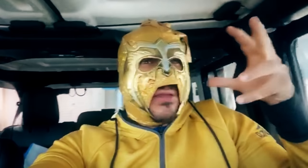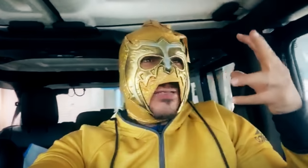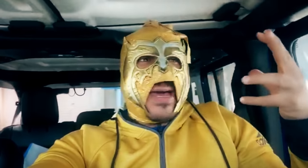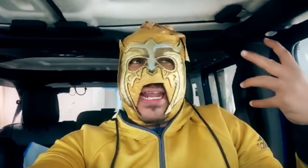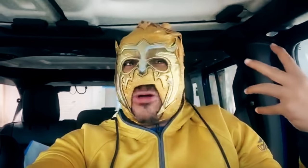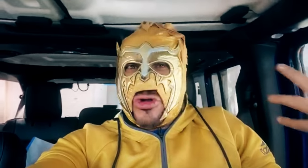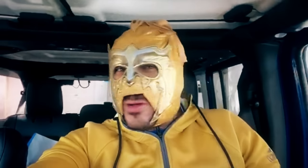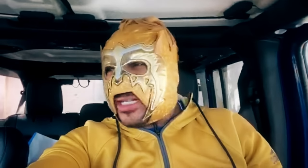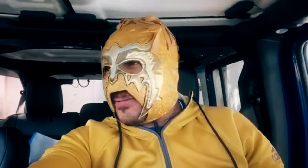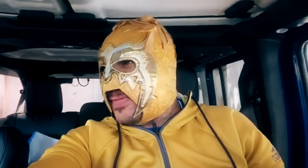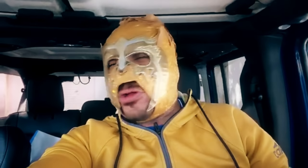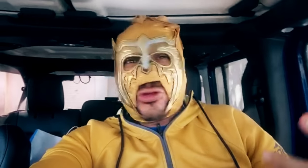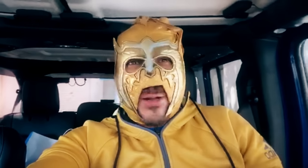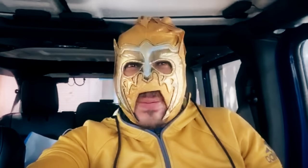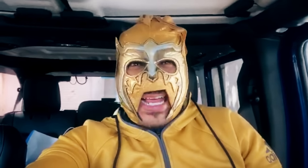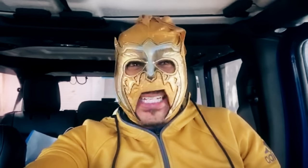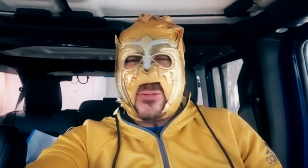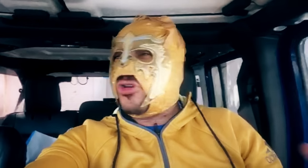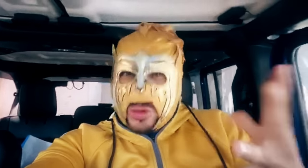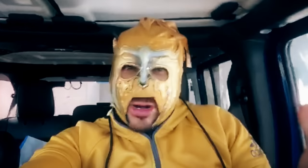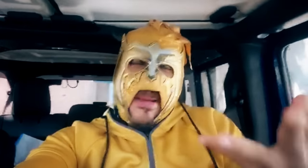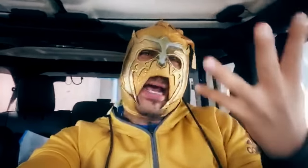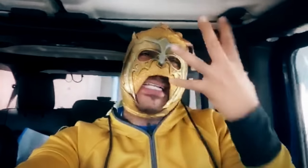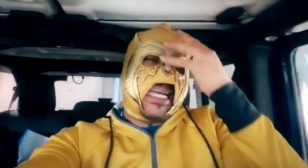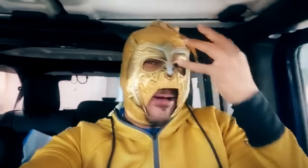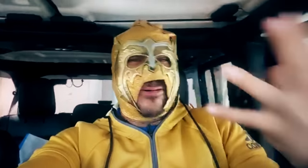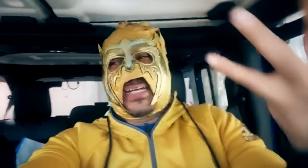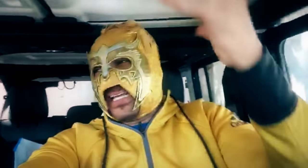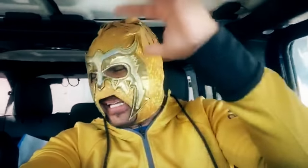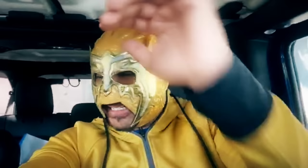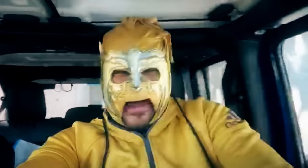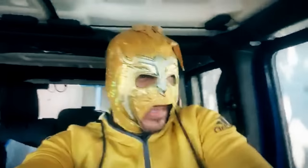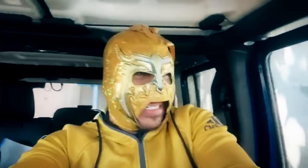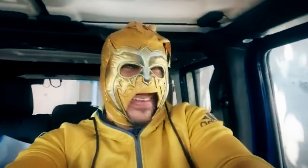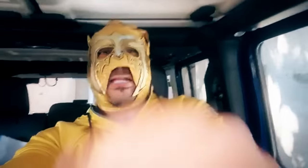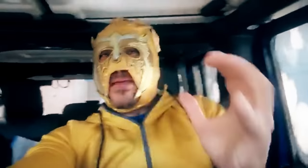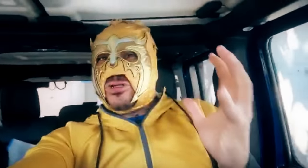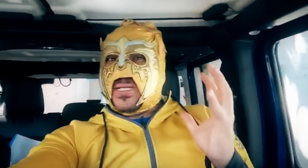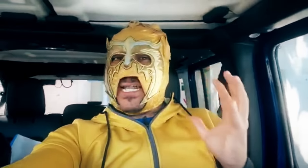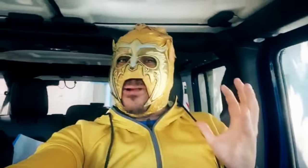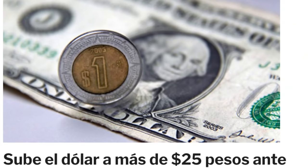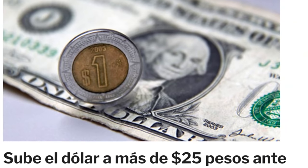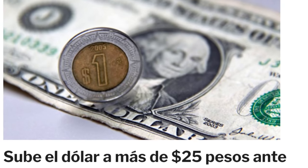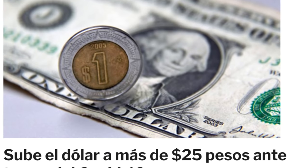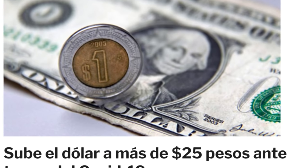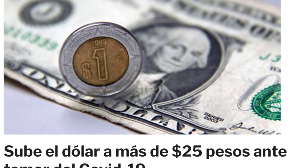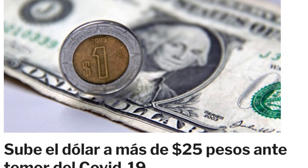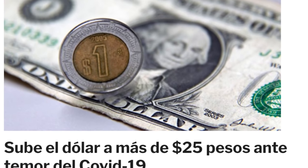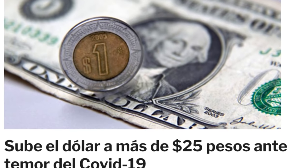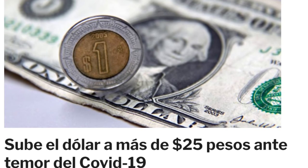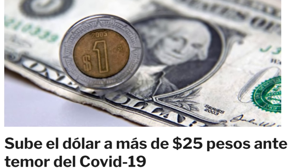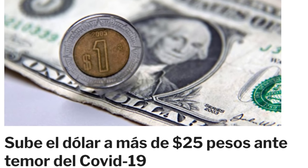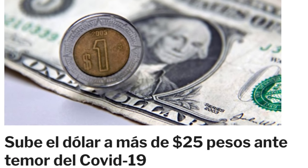pinche desmadre económico que está viviendo en todo el país, cabrón. Tú no la bajaste, cabrón. Qué pinche. Y también lo subiste el dólar, ¿no? Ah, qué